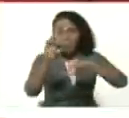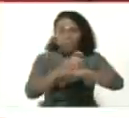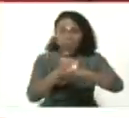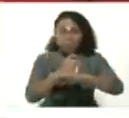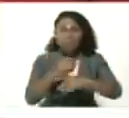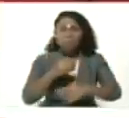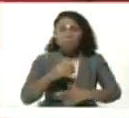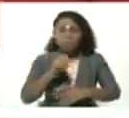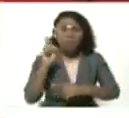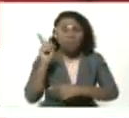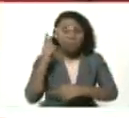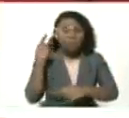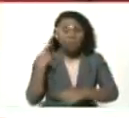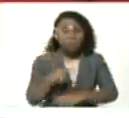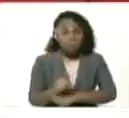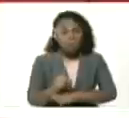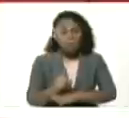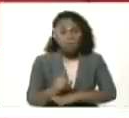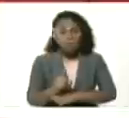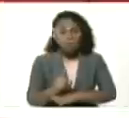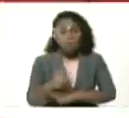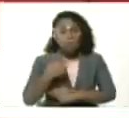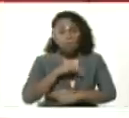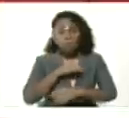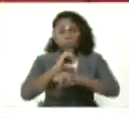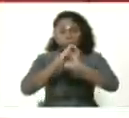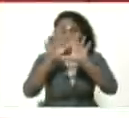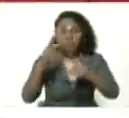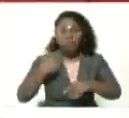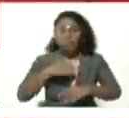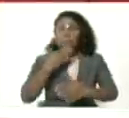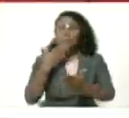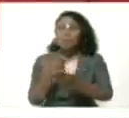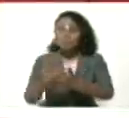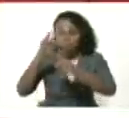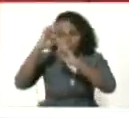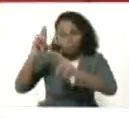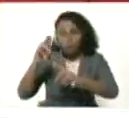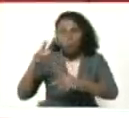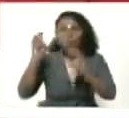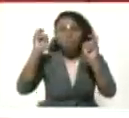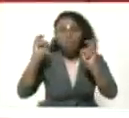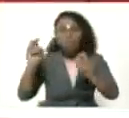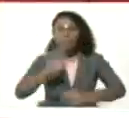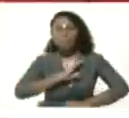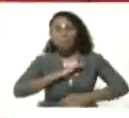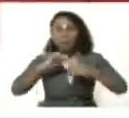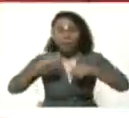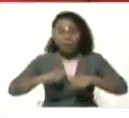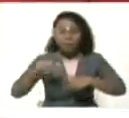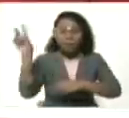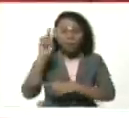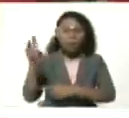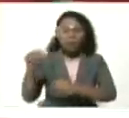deben tener muy claro que nosotros lo único que pedimos es respeto. Los asuntos internos de Venezuela son de Venezuela, no son de ningún